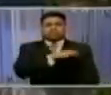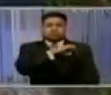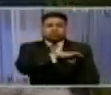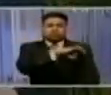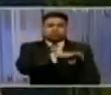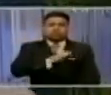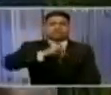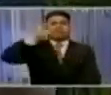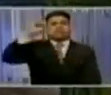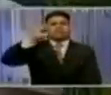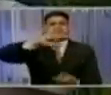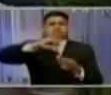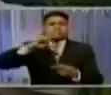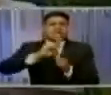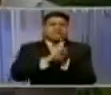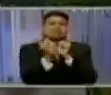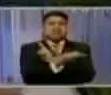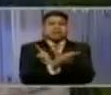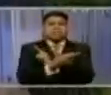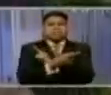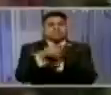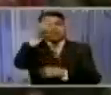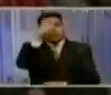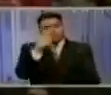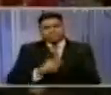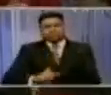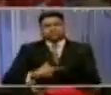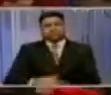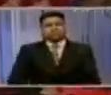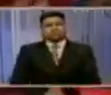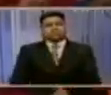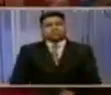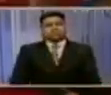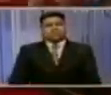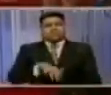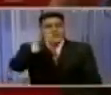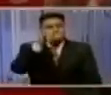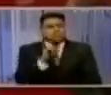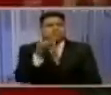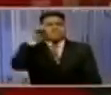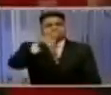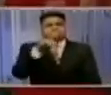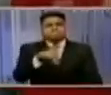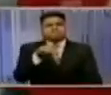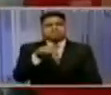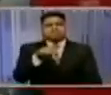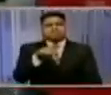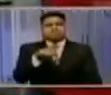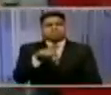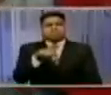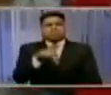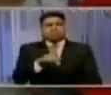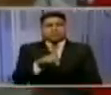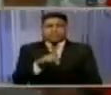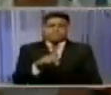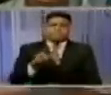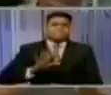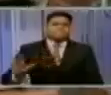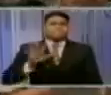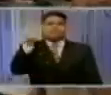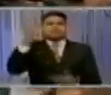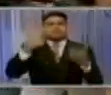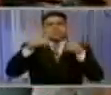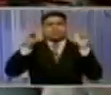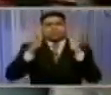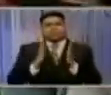ser humano, una revolución civilizatoria aquí en el mismo centro de la patria de los libertadores.